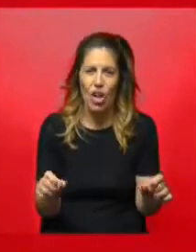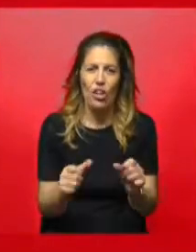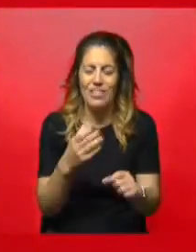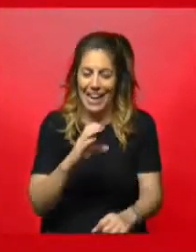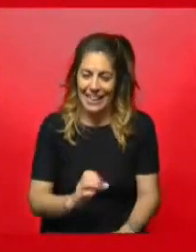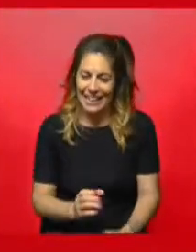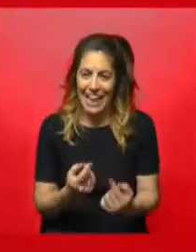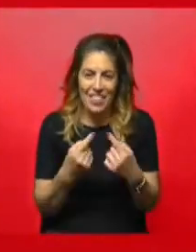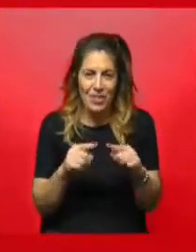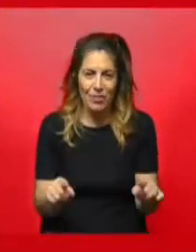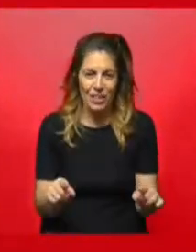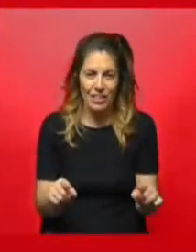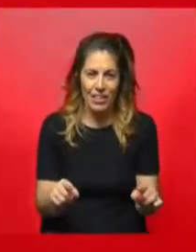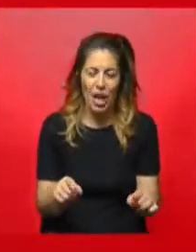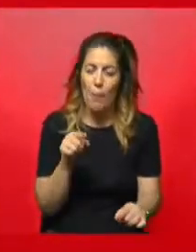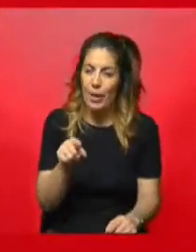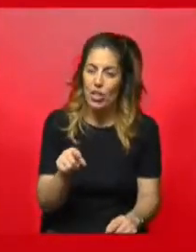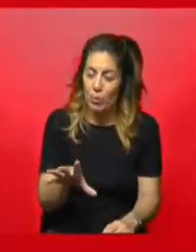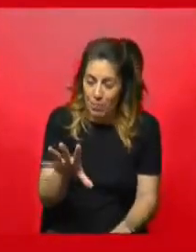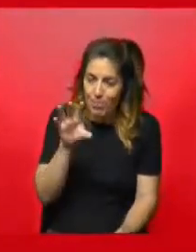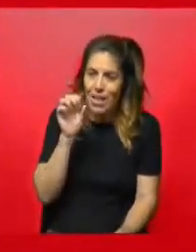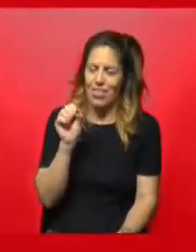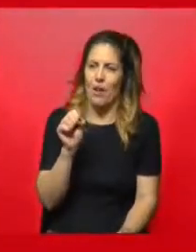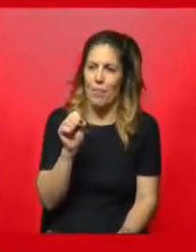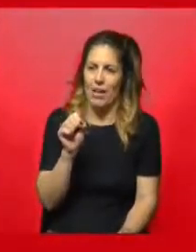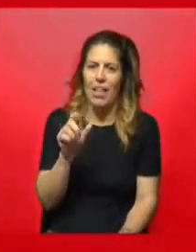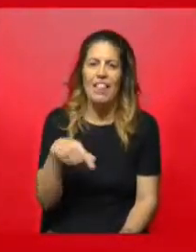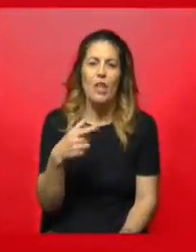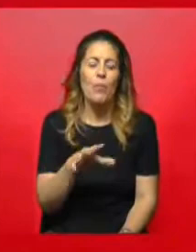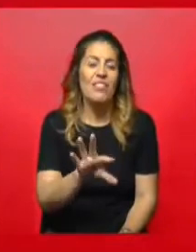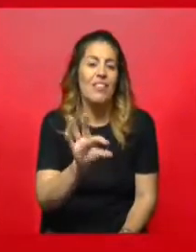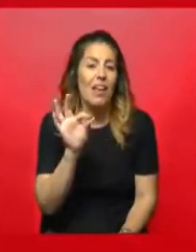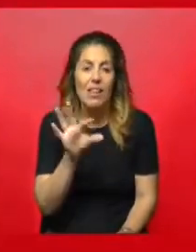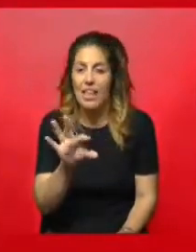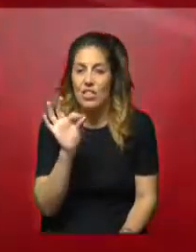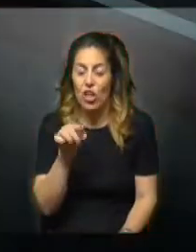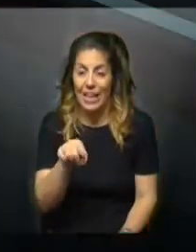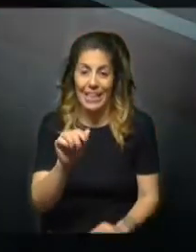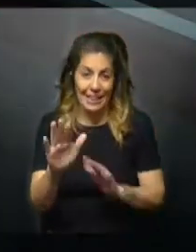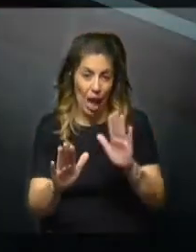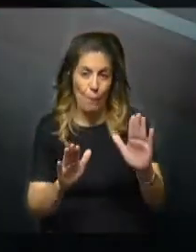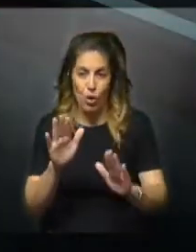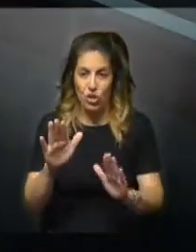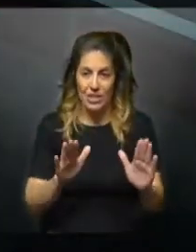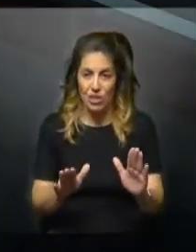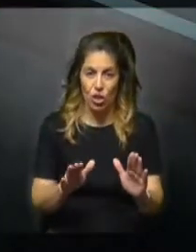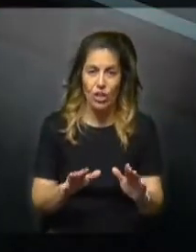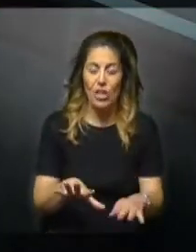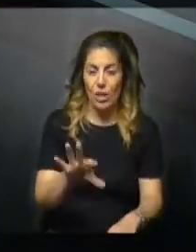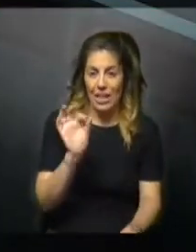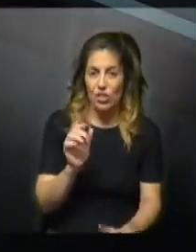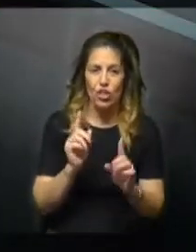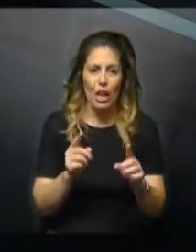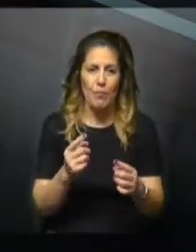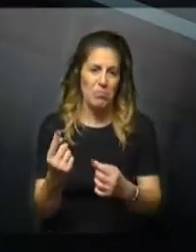característico pero eso a mí me atrapa mucho Después en la elección en esta exposición básicamente es una elección también bastante